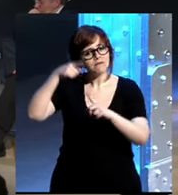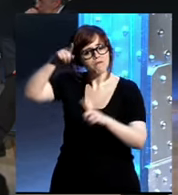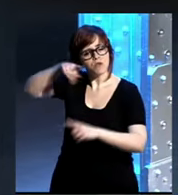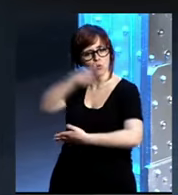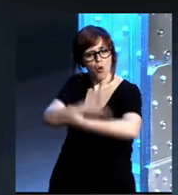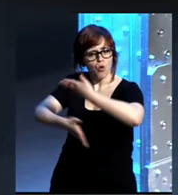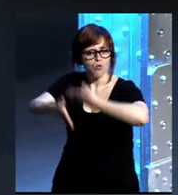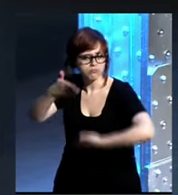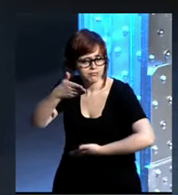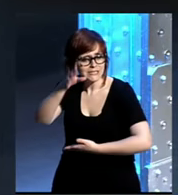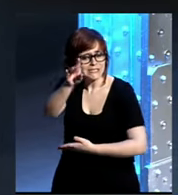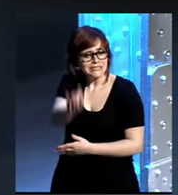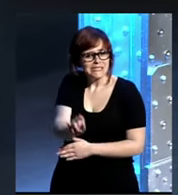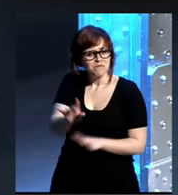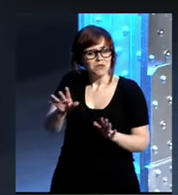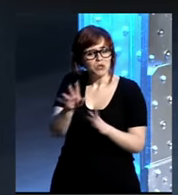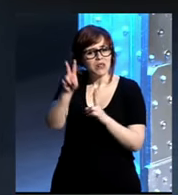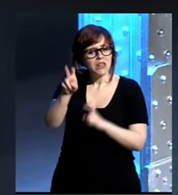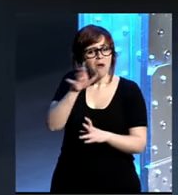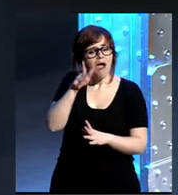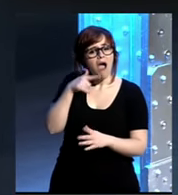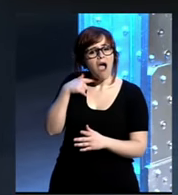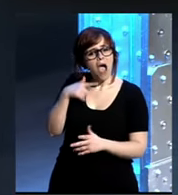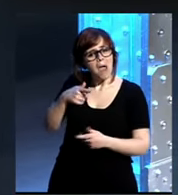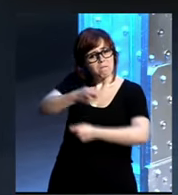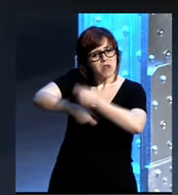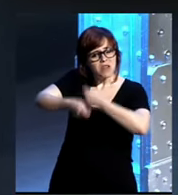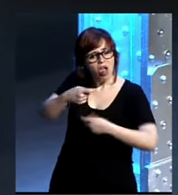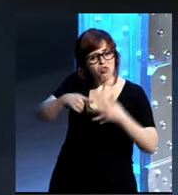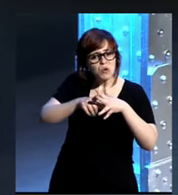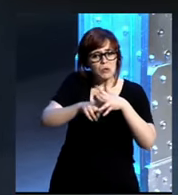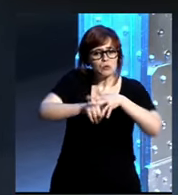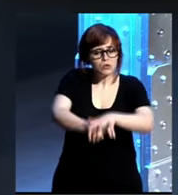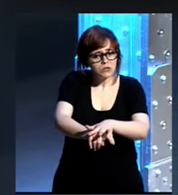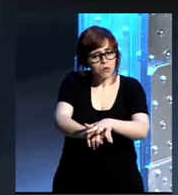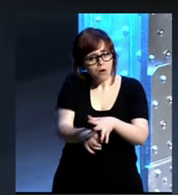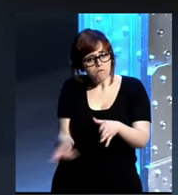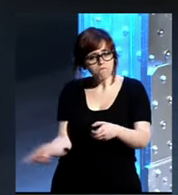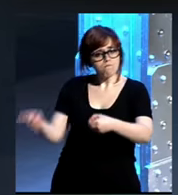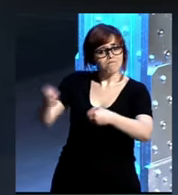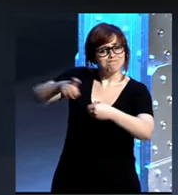tan relacionados con el concepto de mercado inclusivo, porque